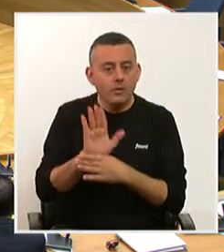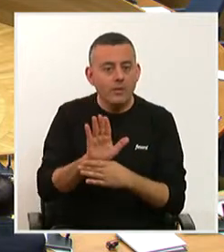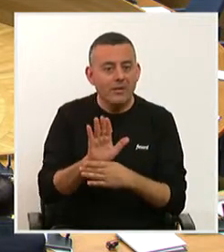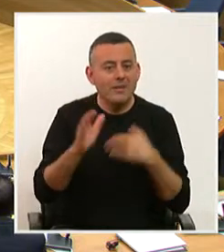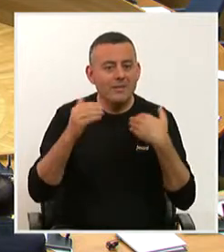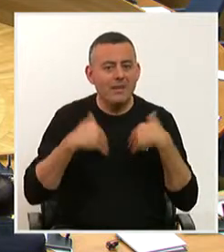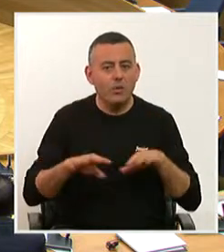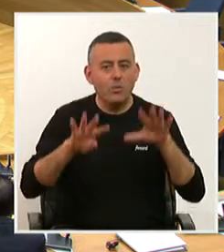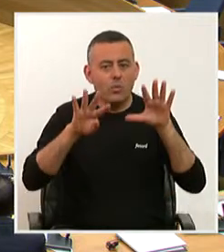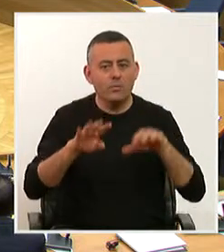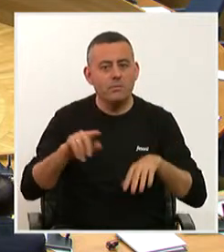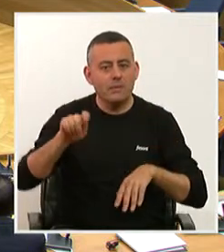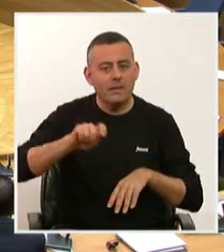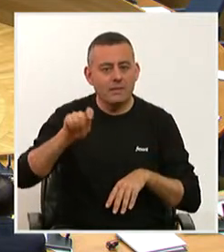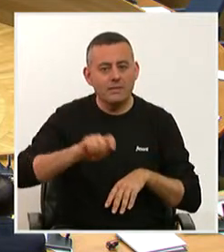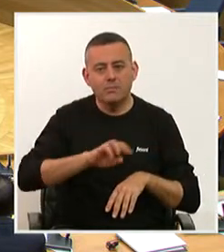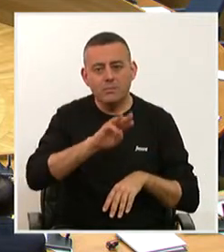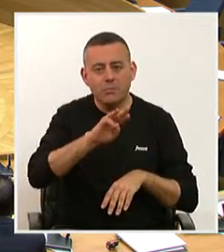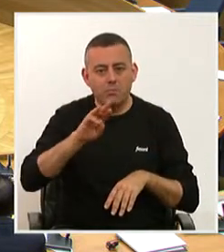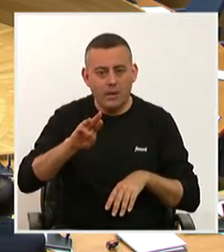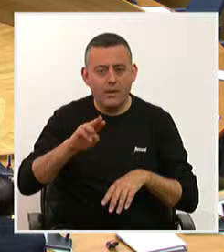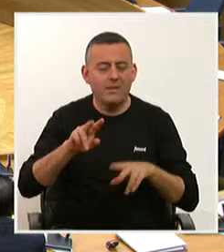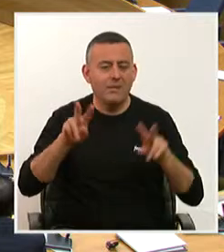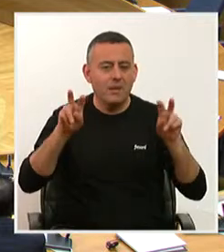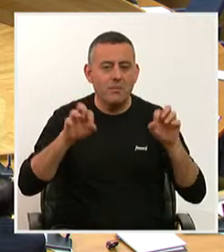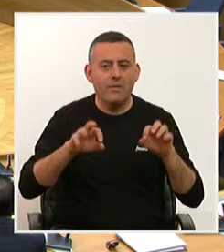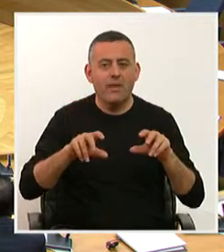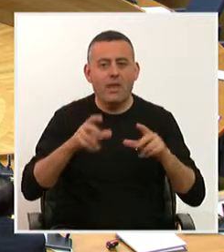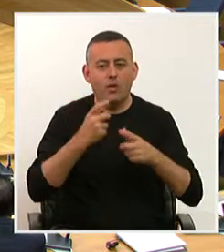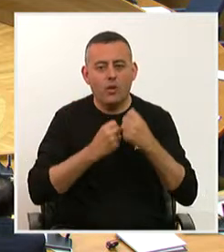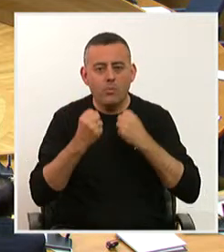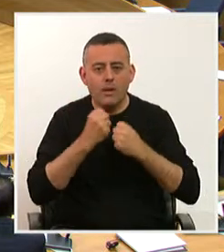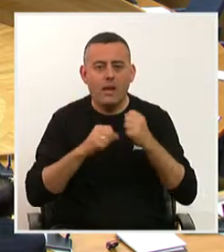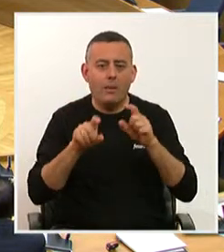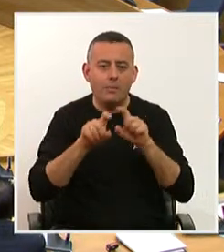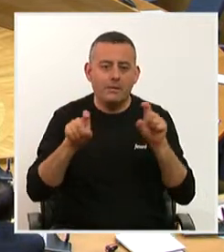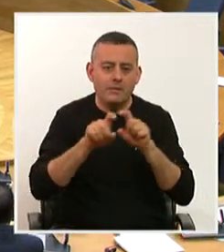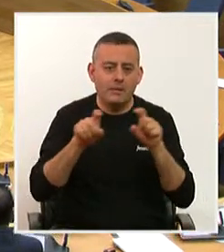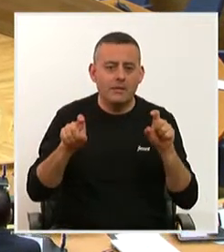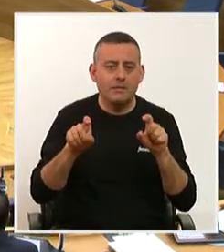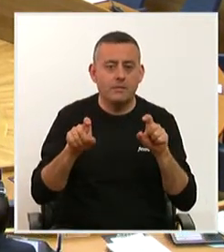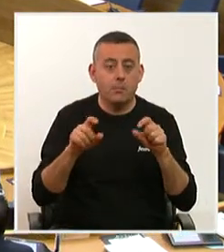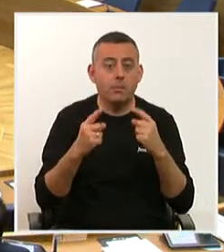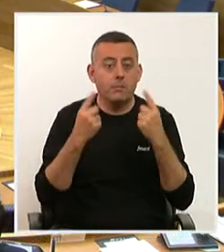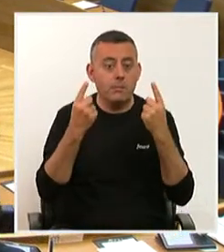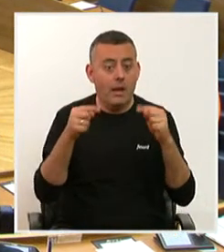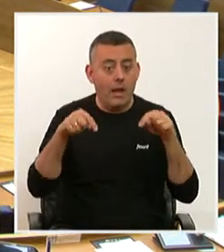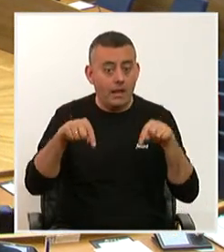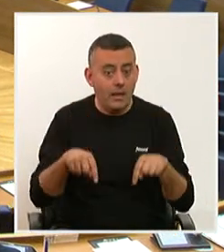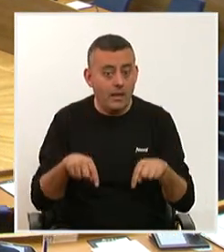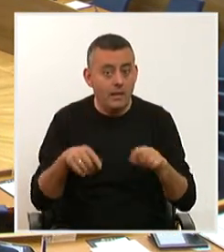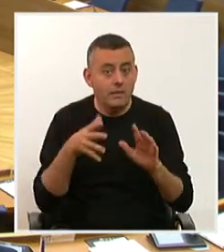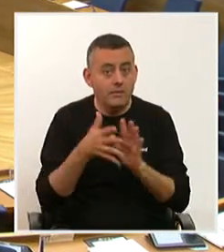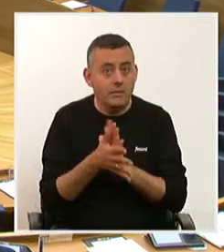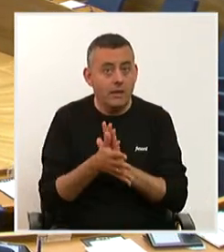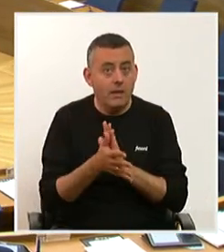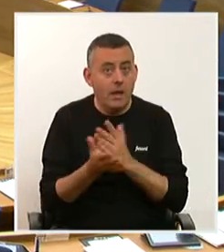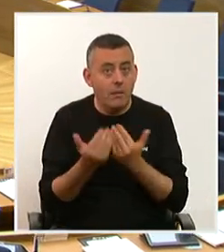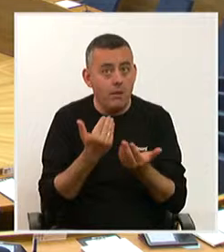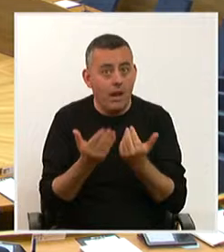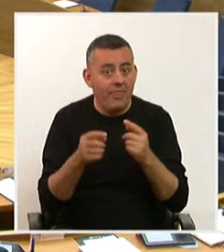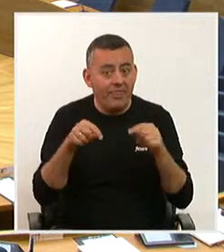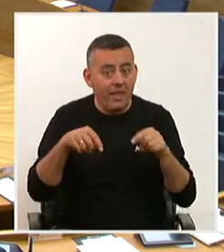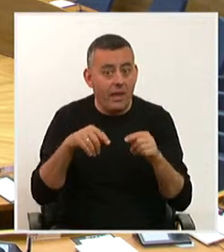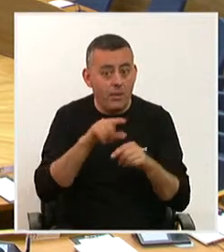legislatura part popular sobre economía y empreses fera para parlar del pa Valencia y no para parlar de catalu